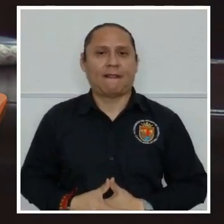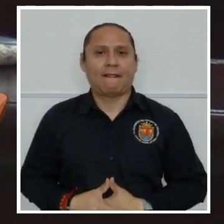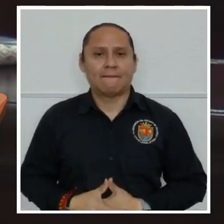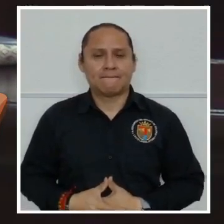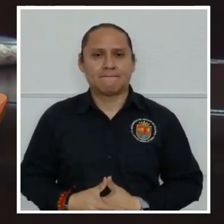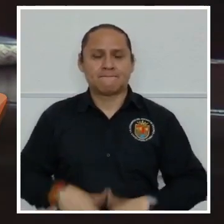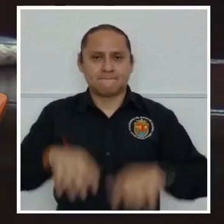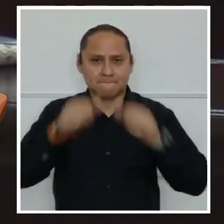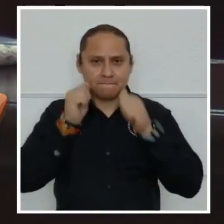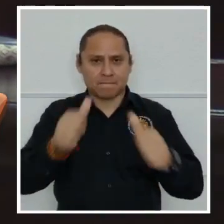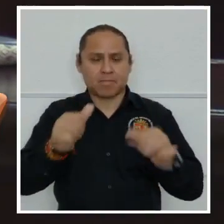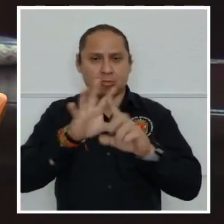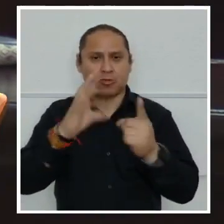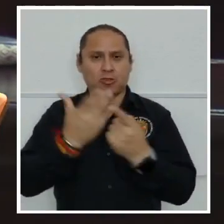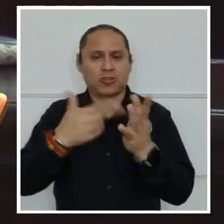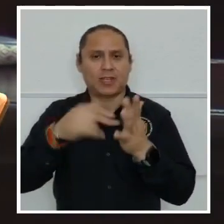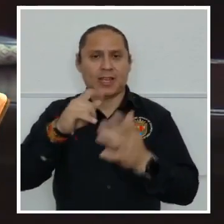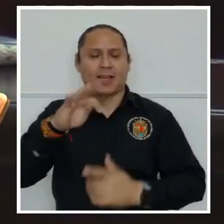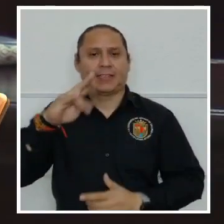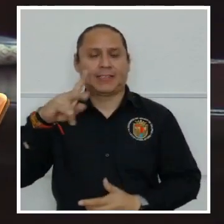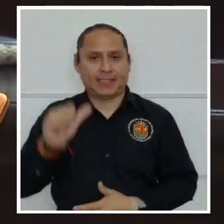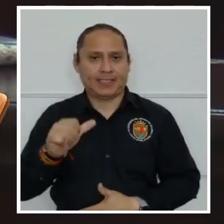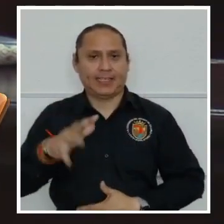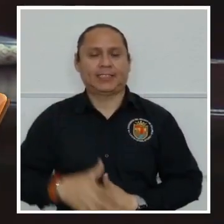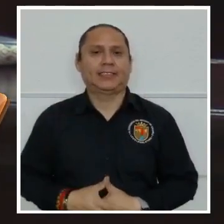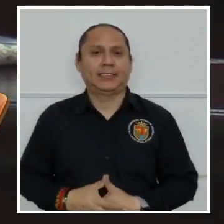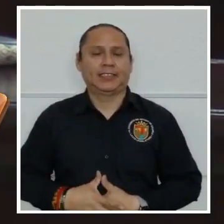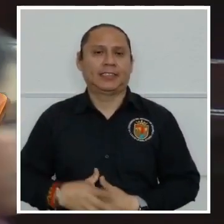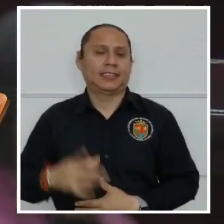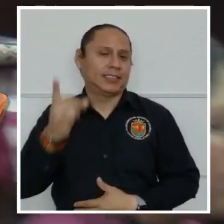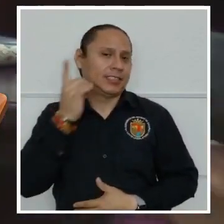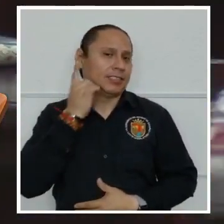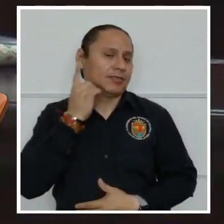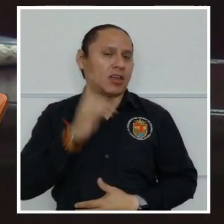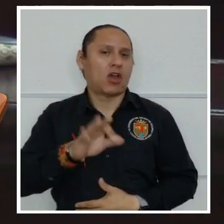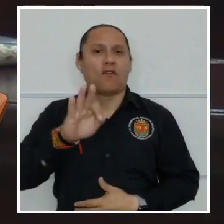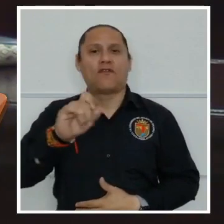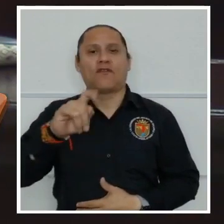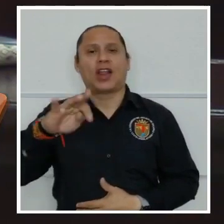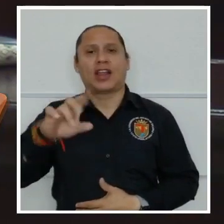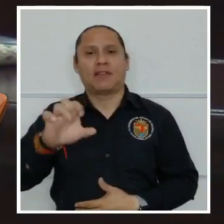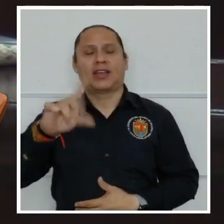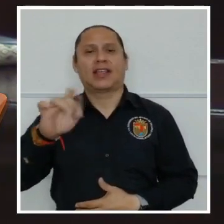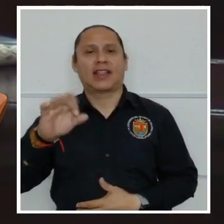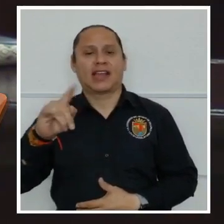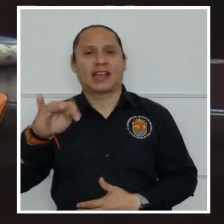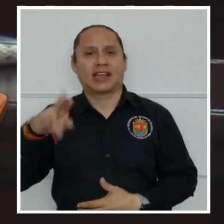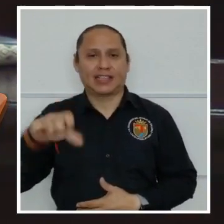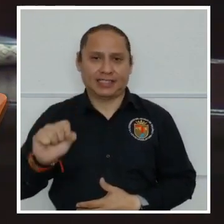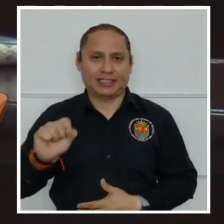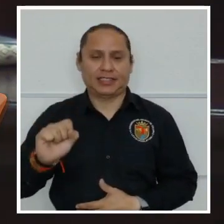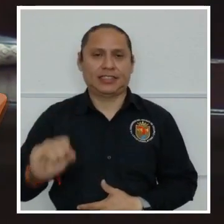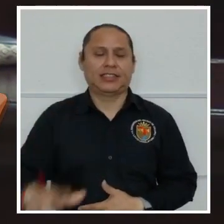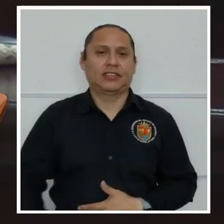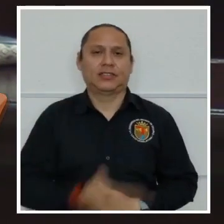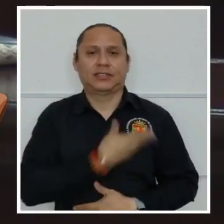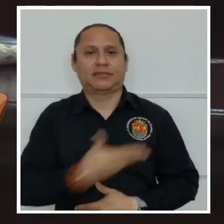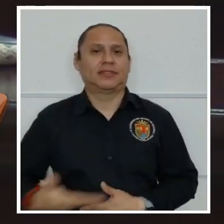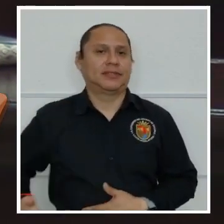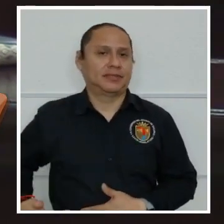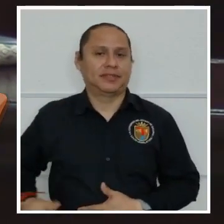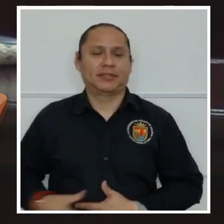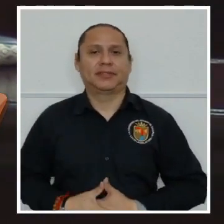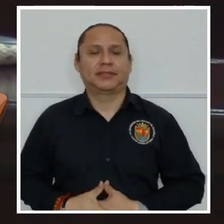2023. Atentamente por la Comisión de Hacienda del Honorable Congreso del Estado, diputado Felipe de